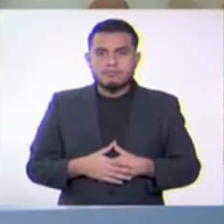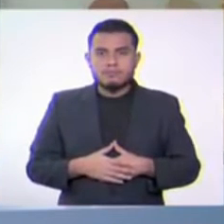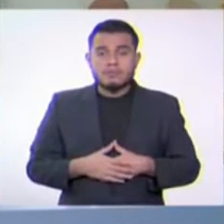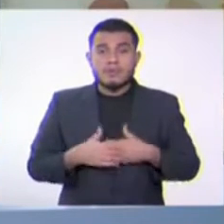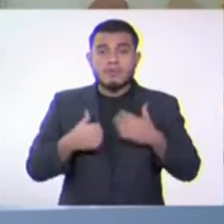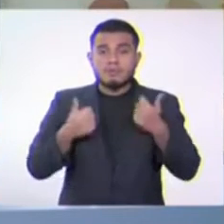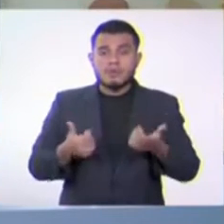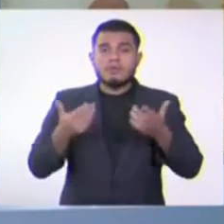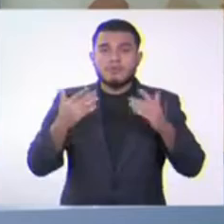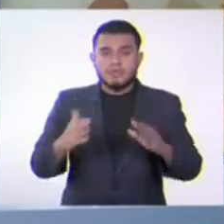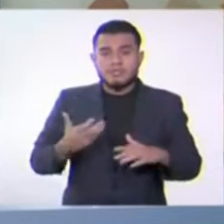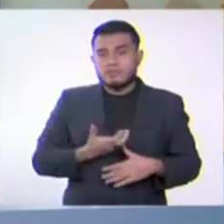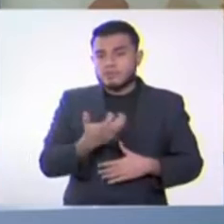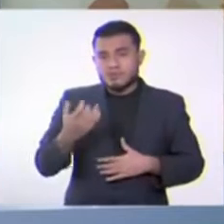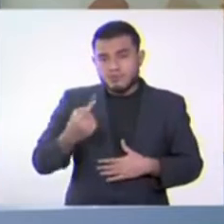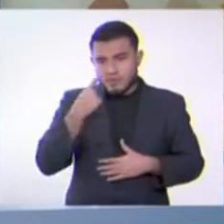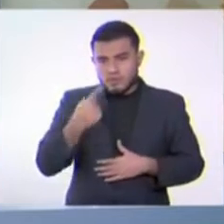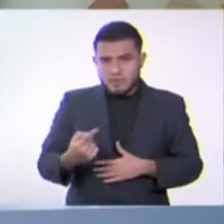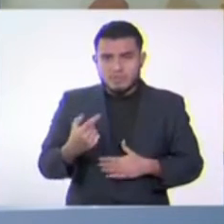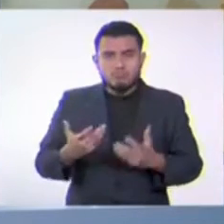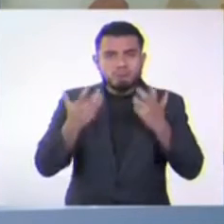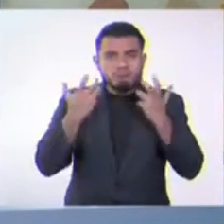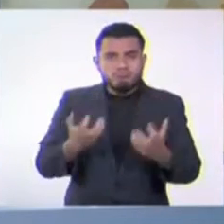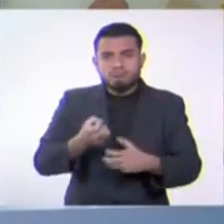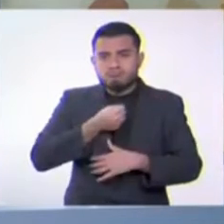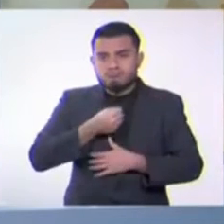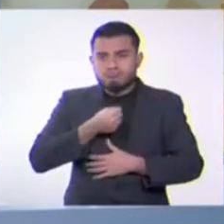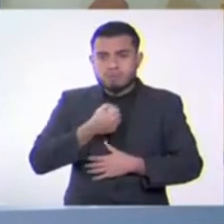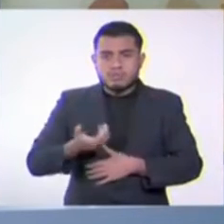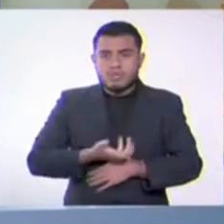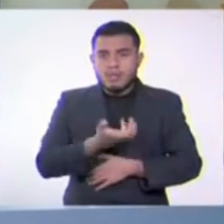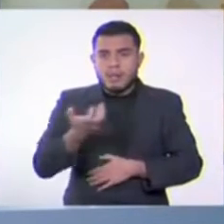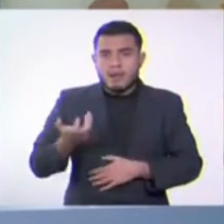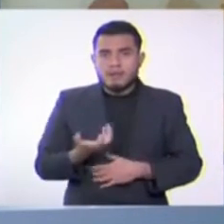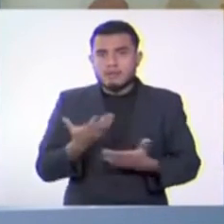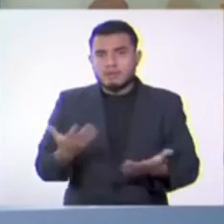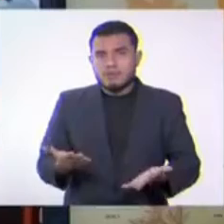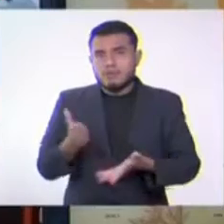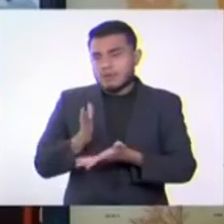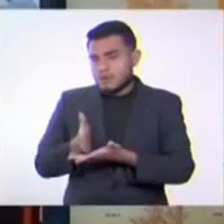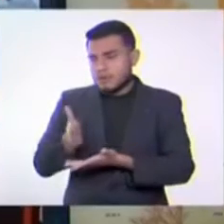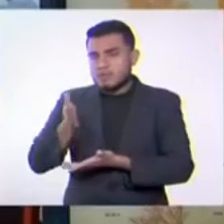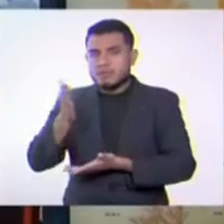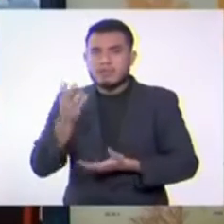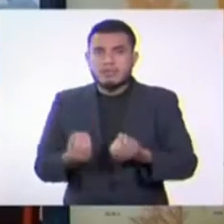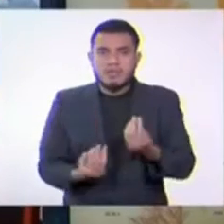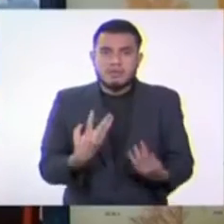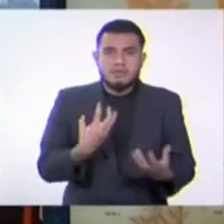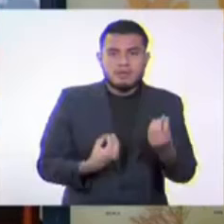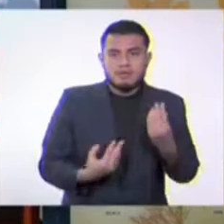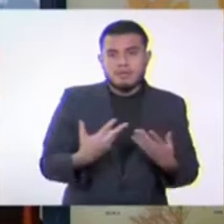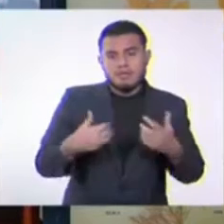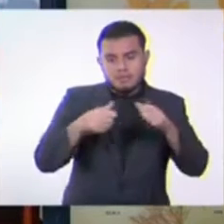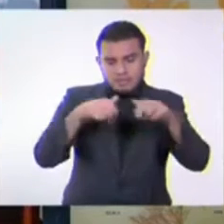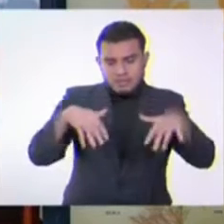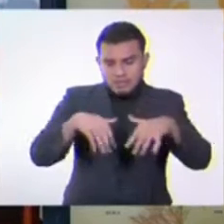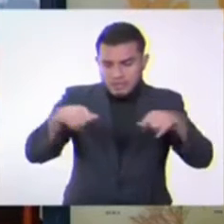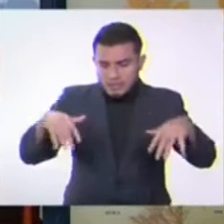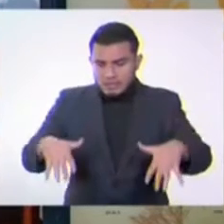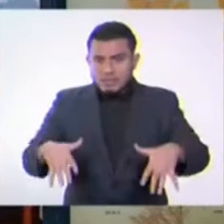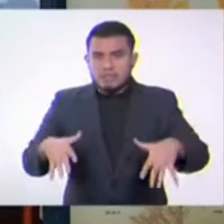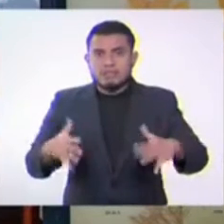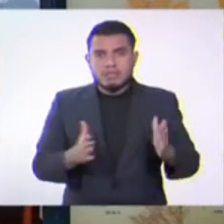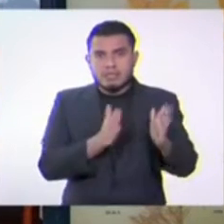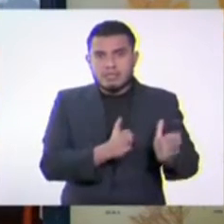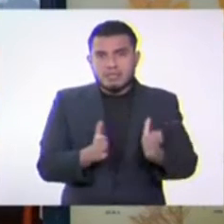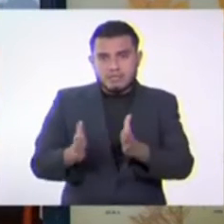Bien, como hemos visto, la enorme cantidad de información de los seres vivos ha derivado en que se creen algunos sistemas de clasificación